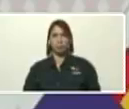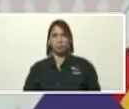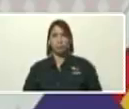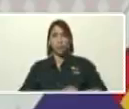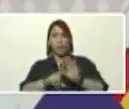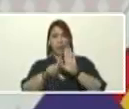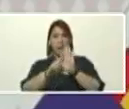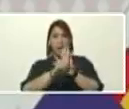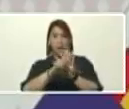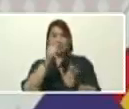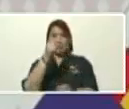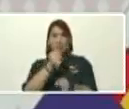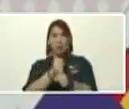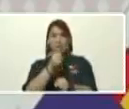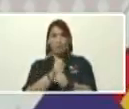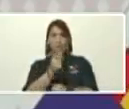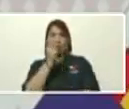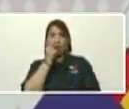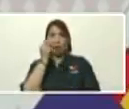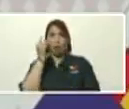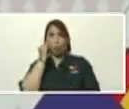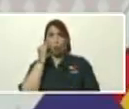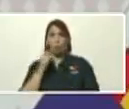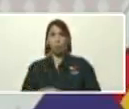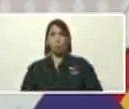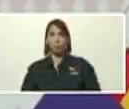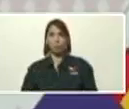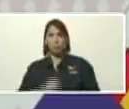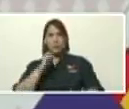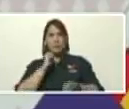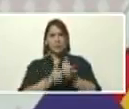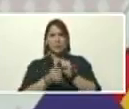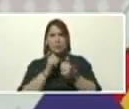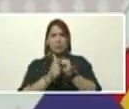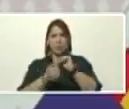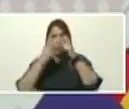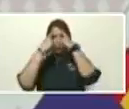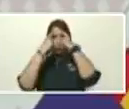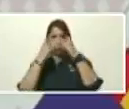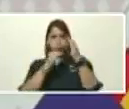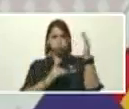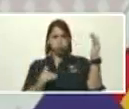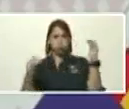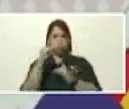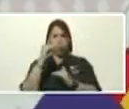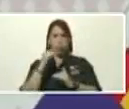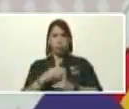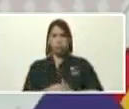Ley de los trabajadores y trabajadoras del deporte profesional.